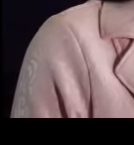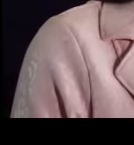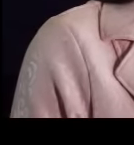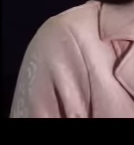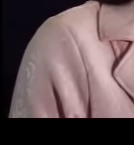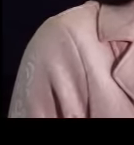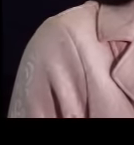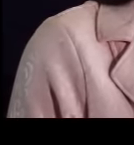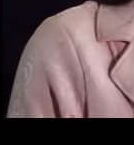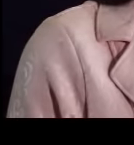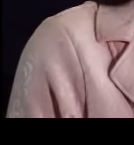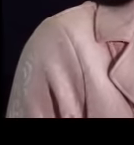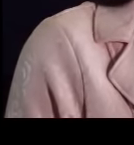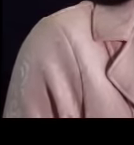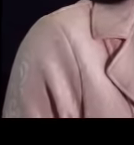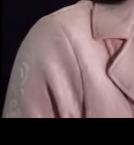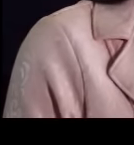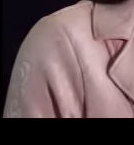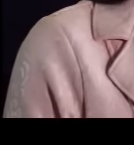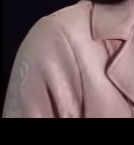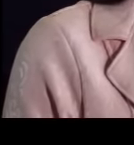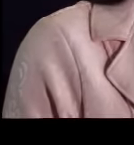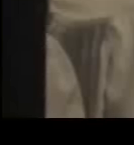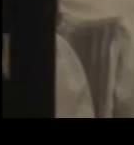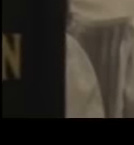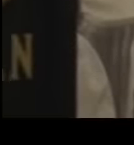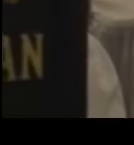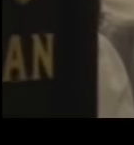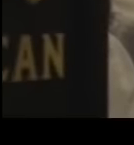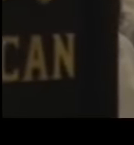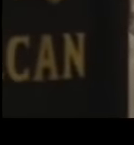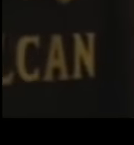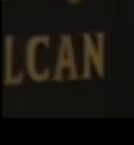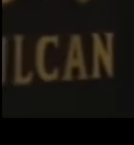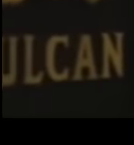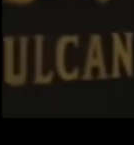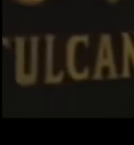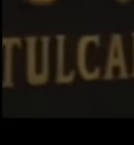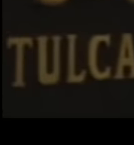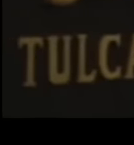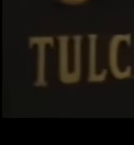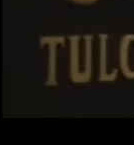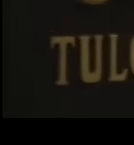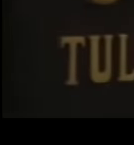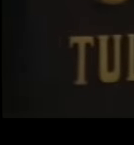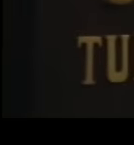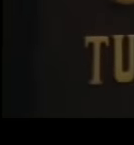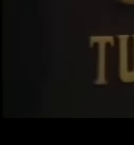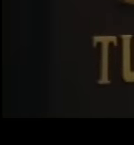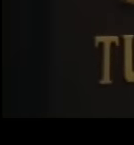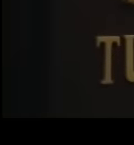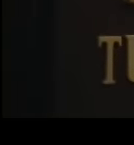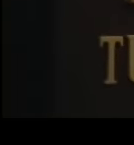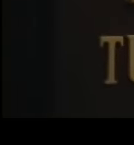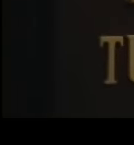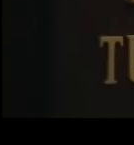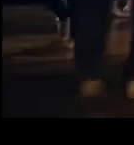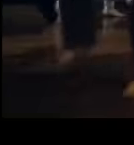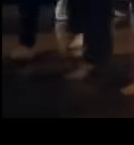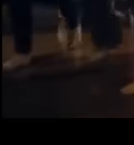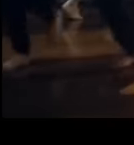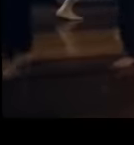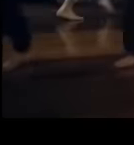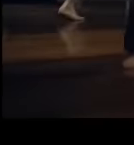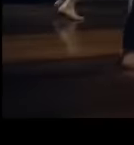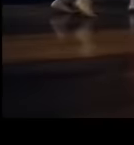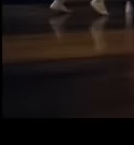culturales, académicos, educativos, para la ciudadanía carchense, pues es importantísimo, ¿no? Poder contar con escenarios como